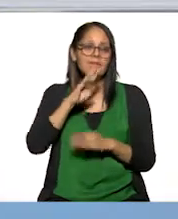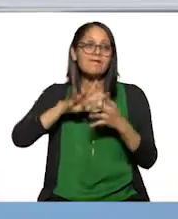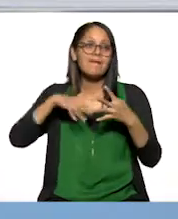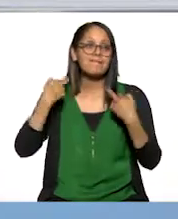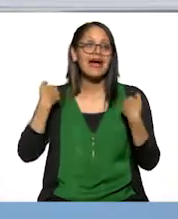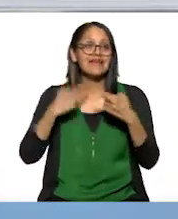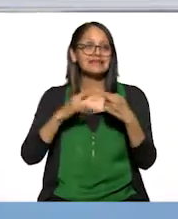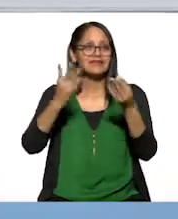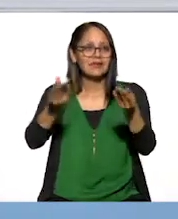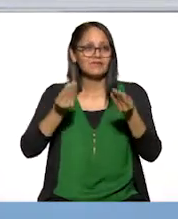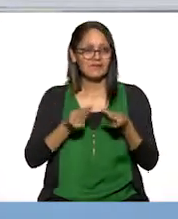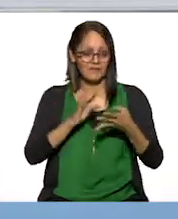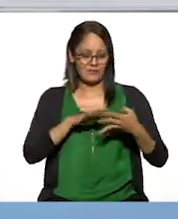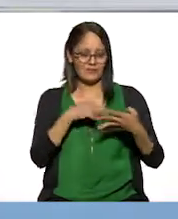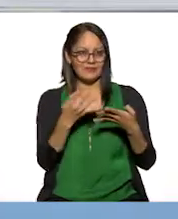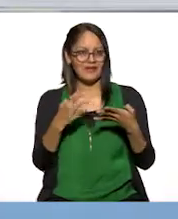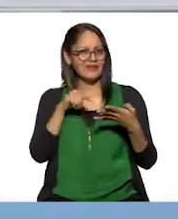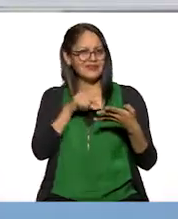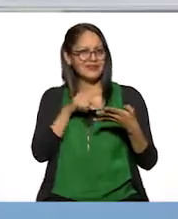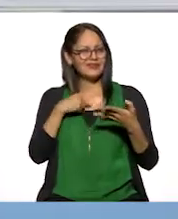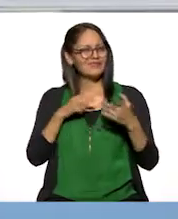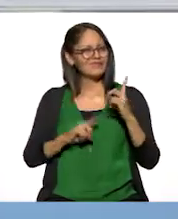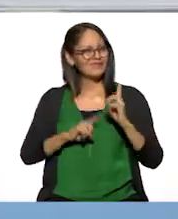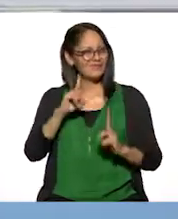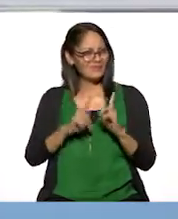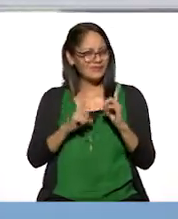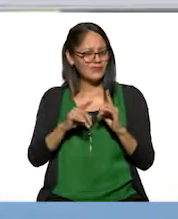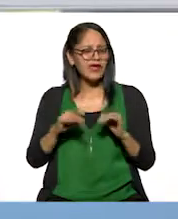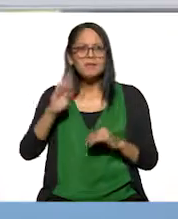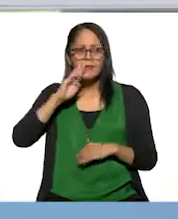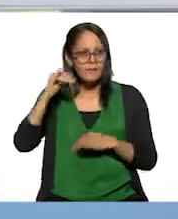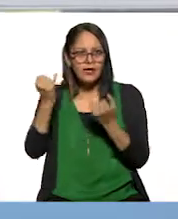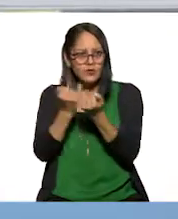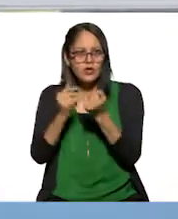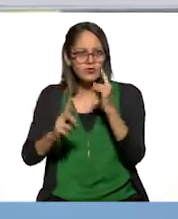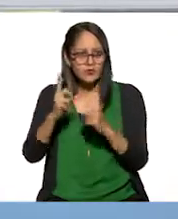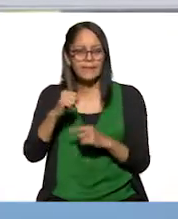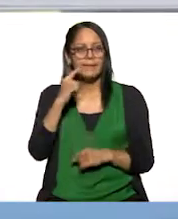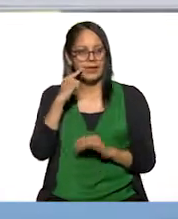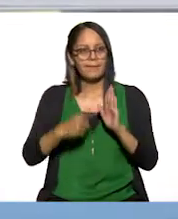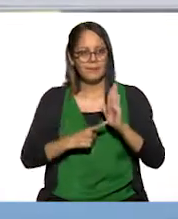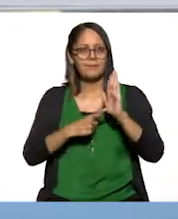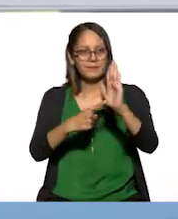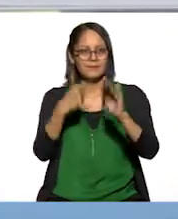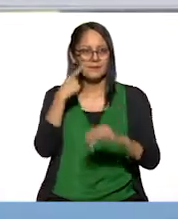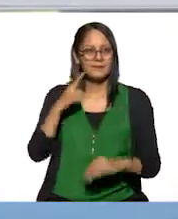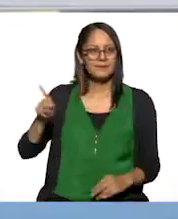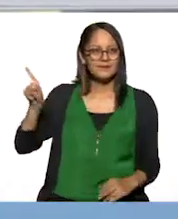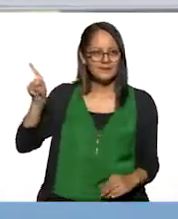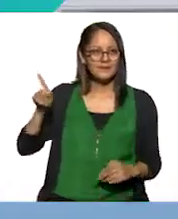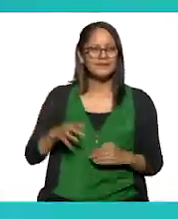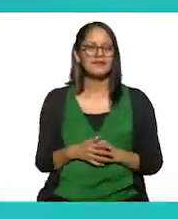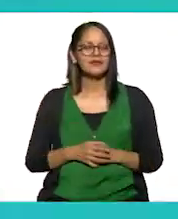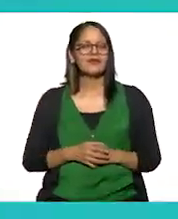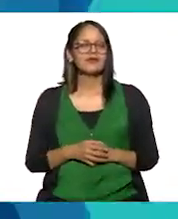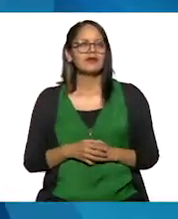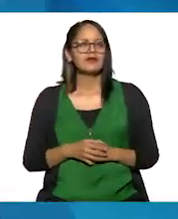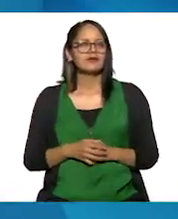maestro. Y pues tengo muchas dudas yo también, así como mi mamá. Miren, les voy a enseñar. Ahí les va mi horario,